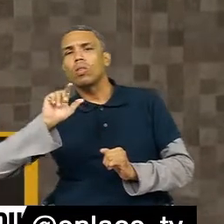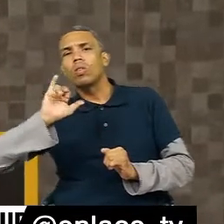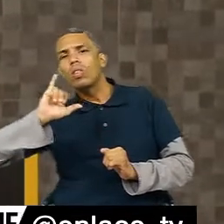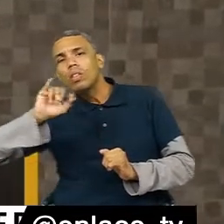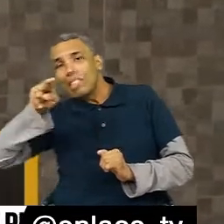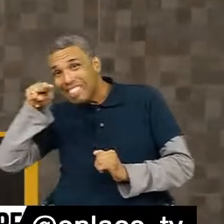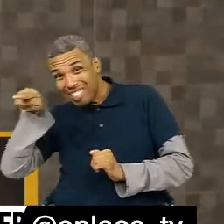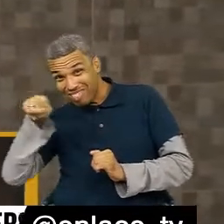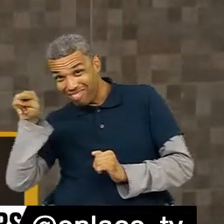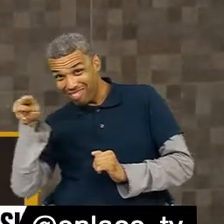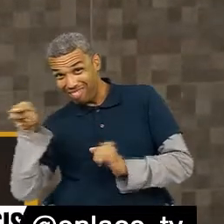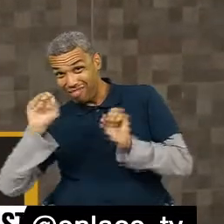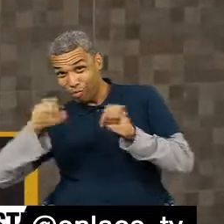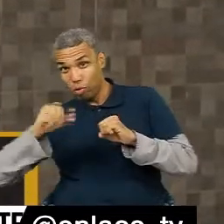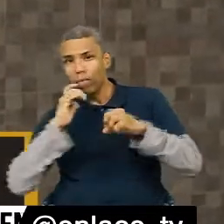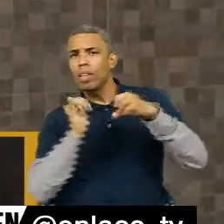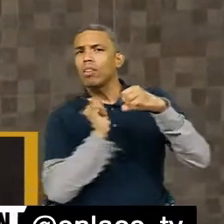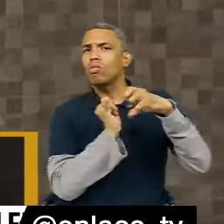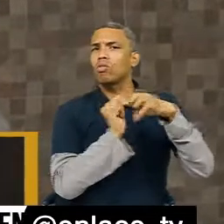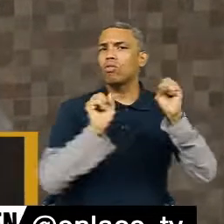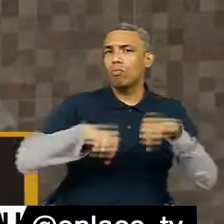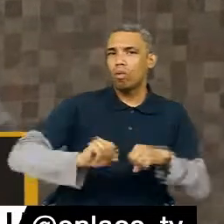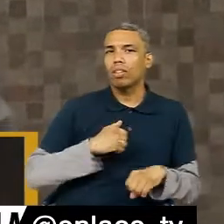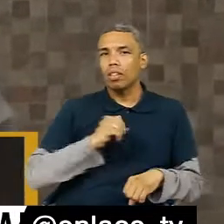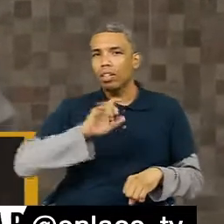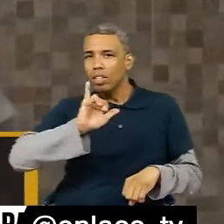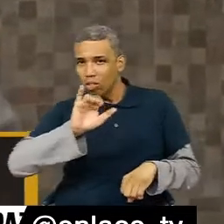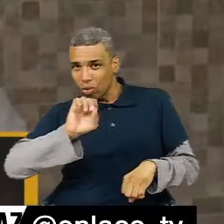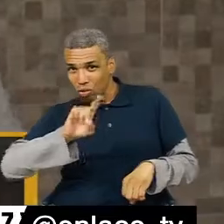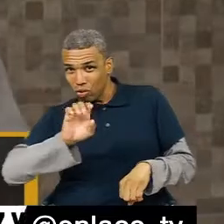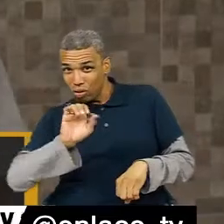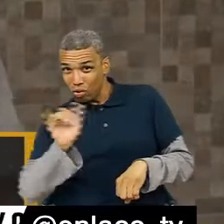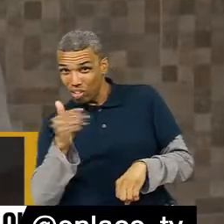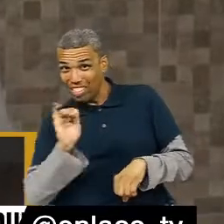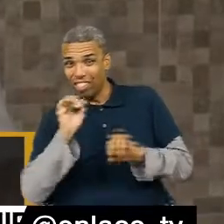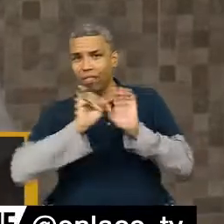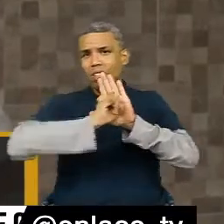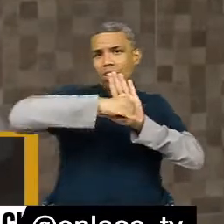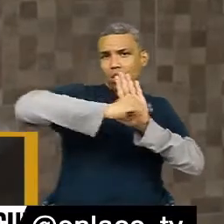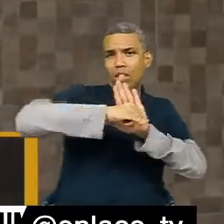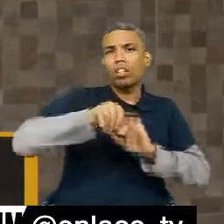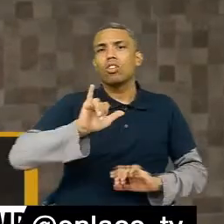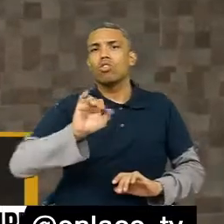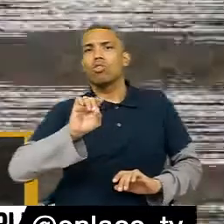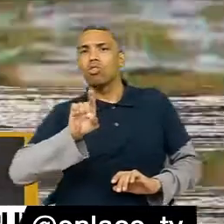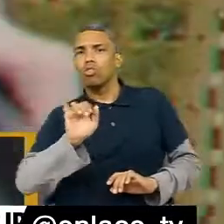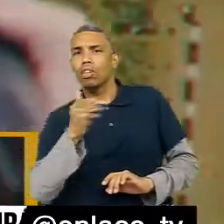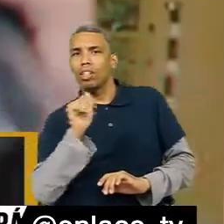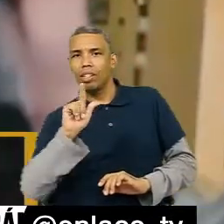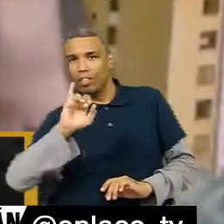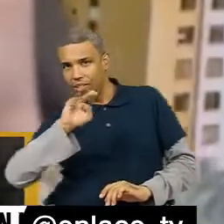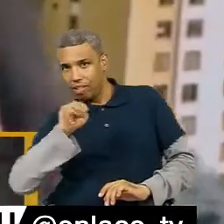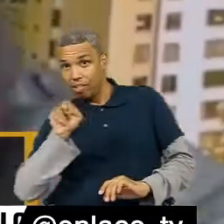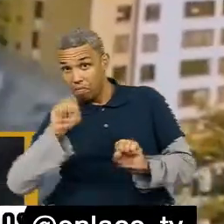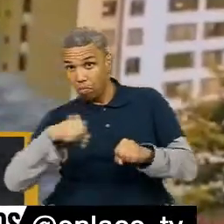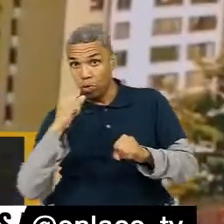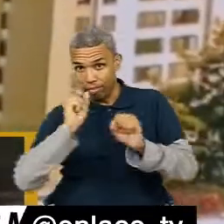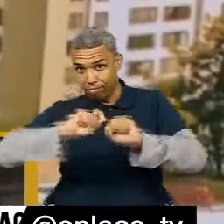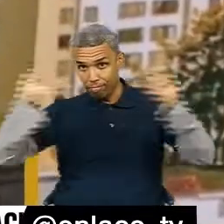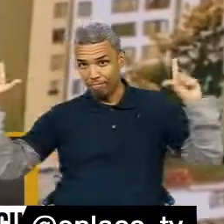en YouTube para que se suscriban a mi canal, yo soy Liz, y en Instagram, arroba yo soy Liz guión bajo. Un besito. Saben, no